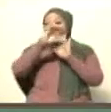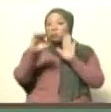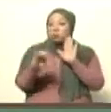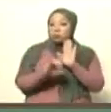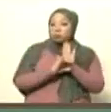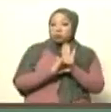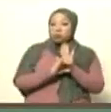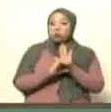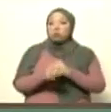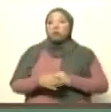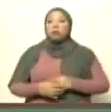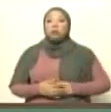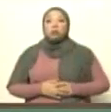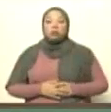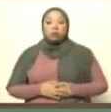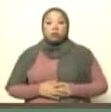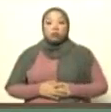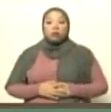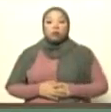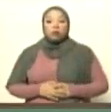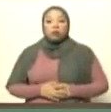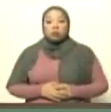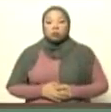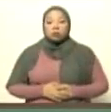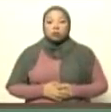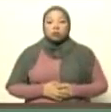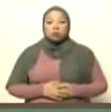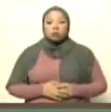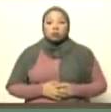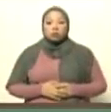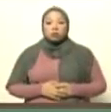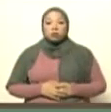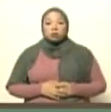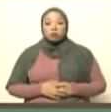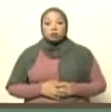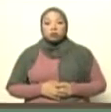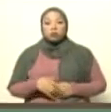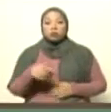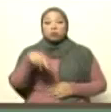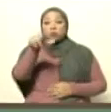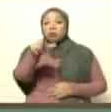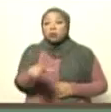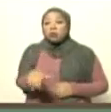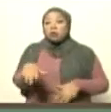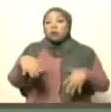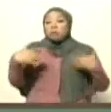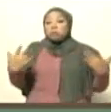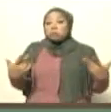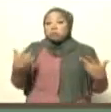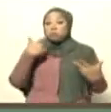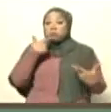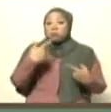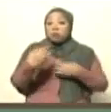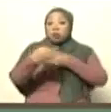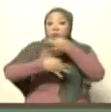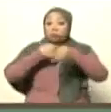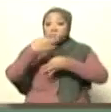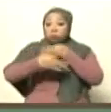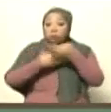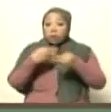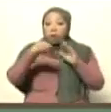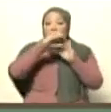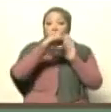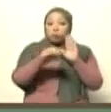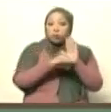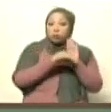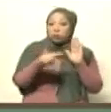momento tenía, pusieron ellos en vigencia, ellos decían que la del 61, pero derogaron